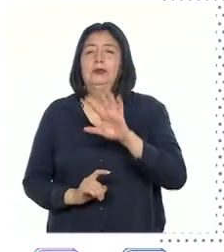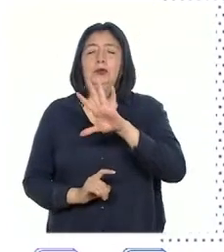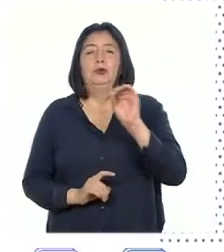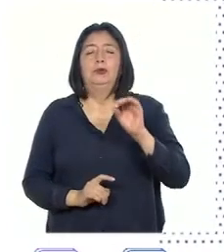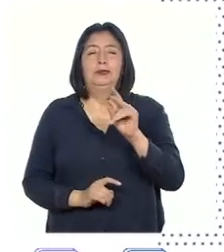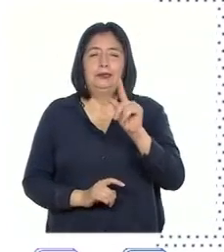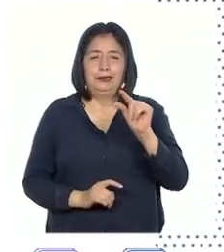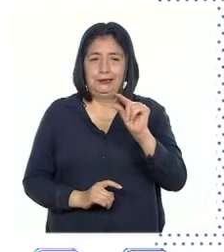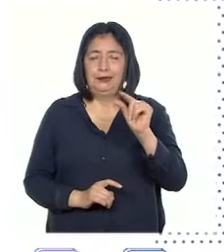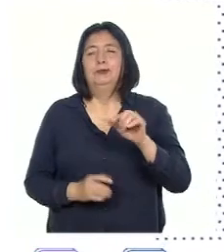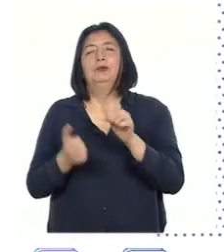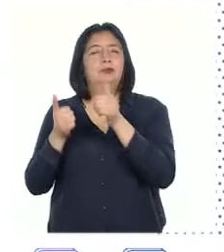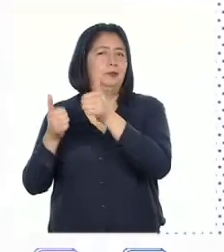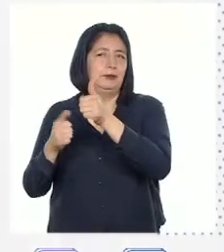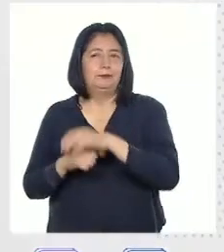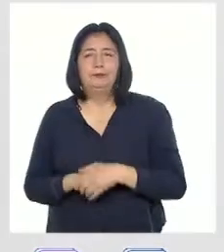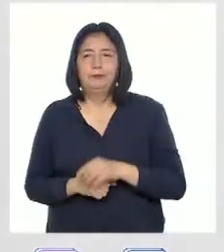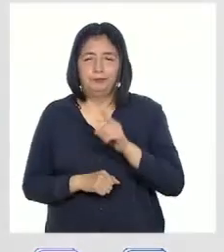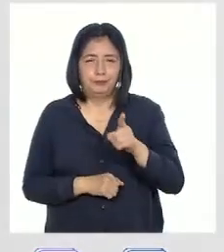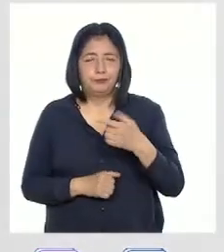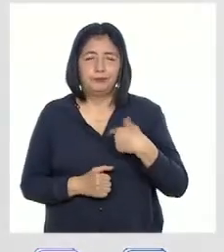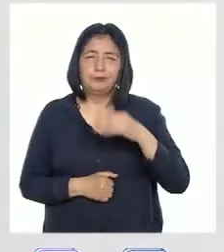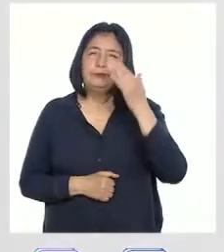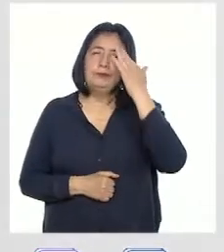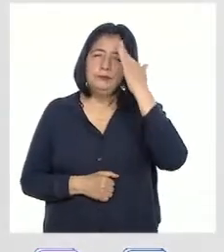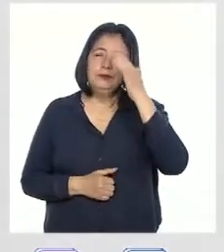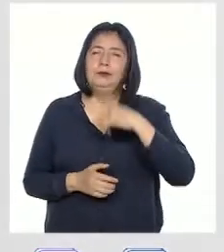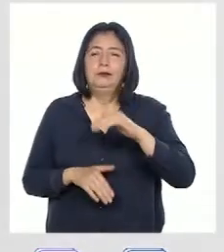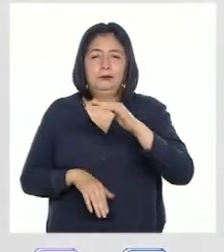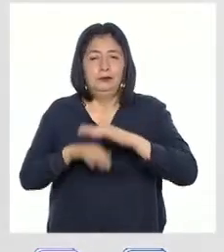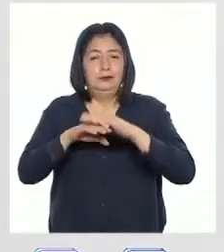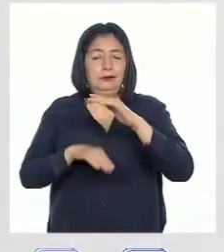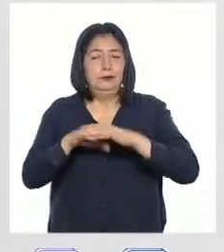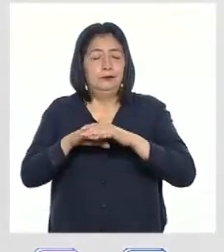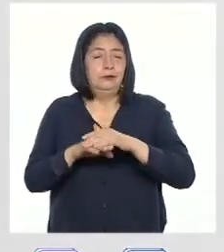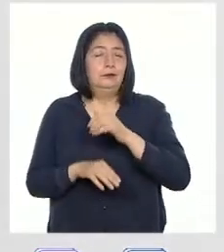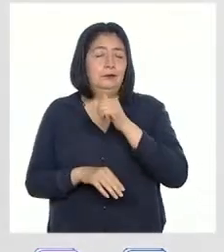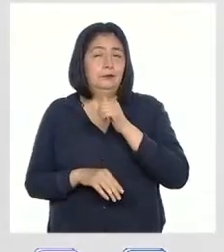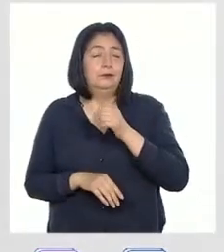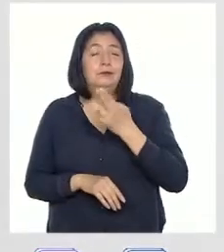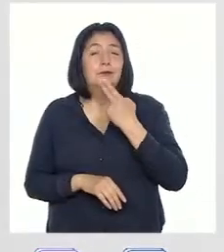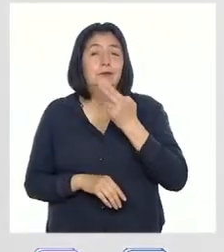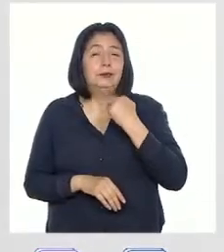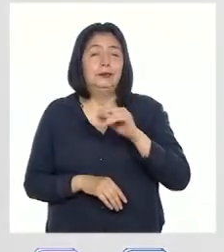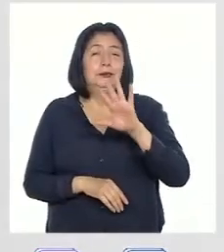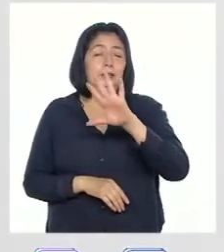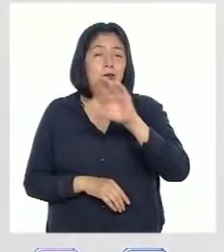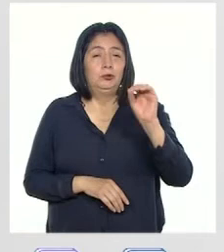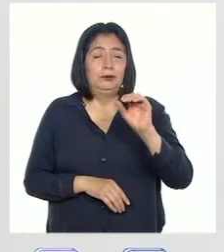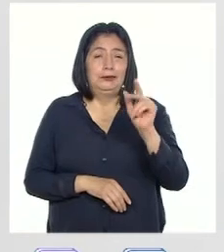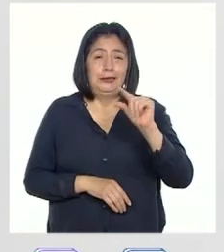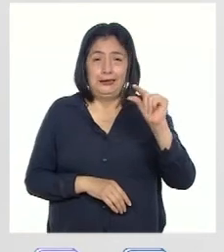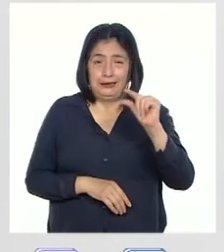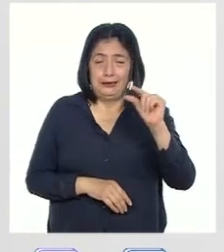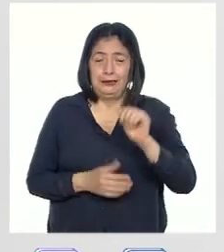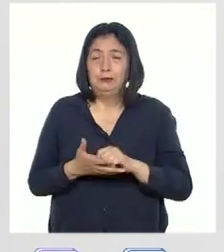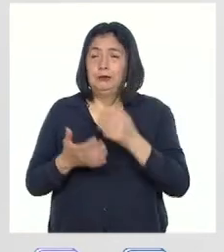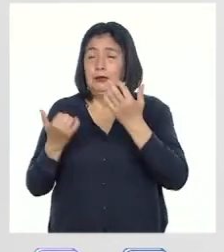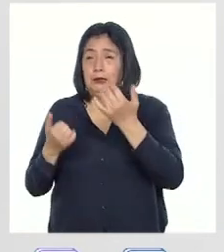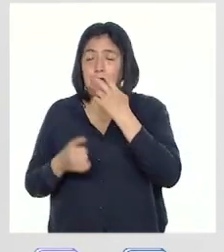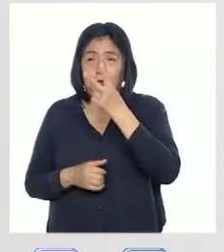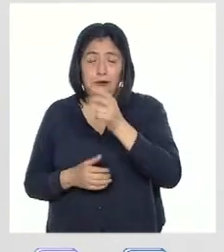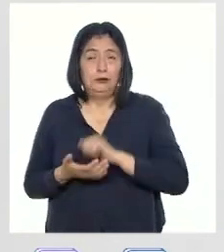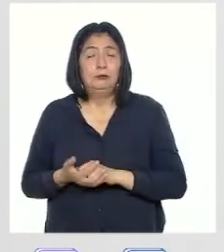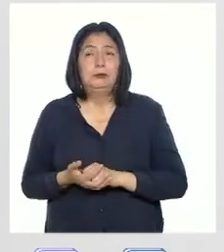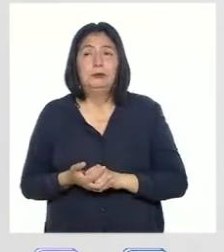gramos. Efectivamente, hemos calculado el límite de azúcar en 50 gramos aproximadamente.